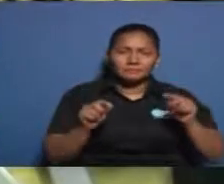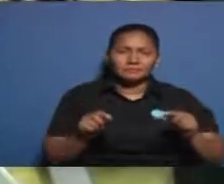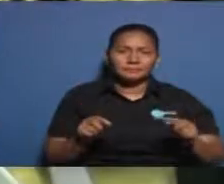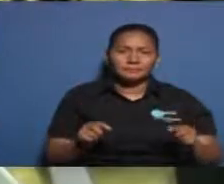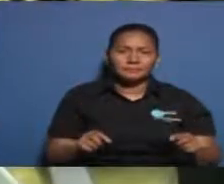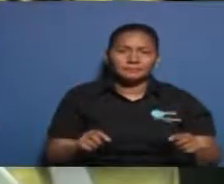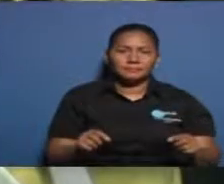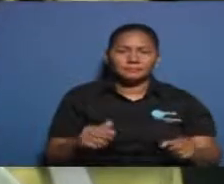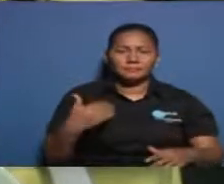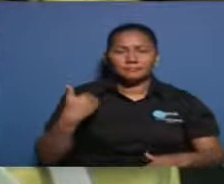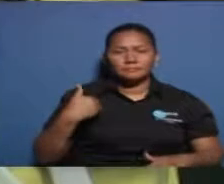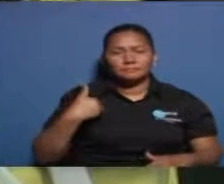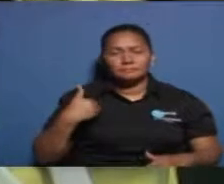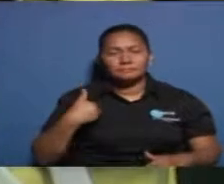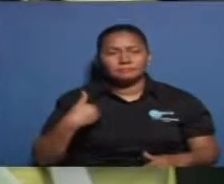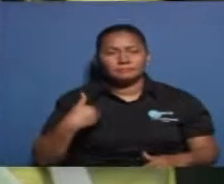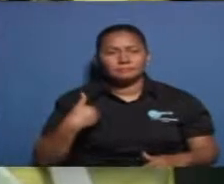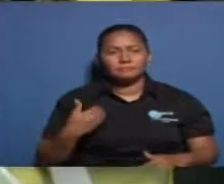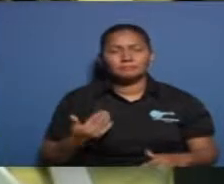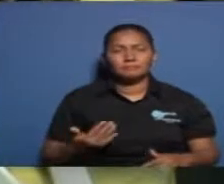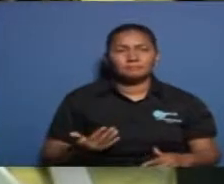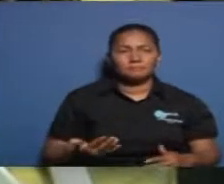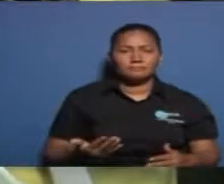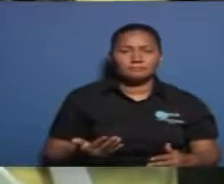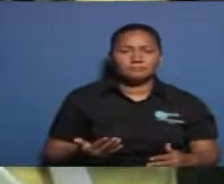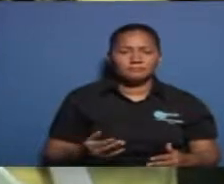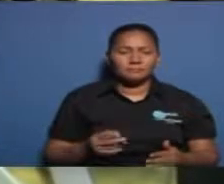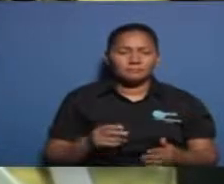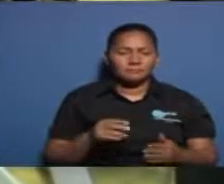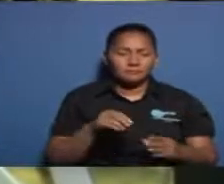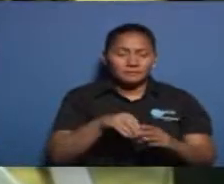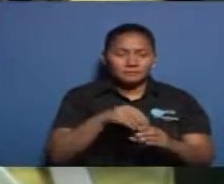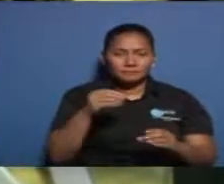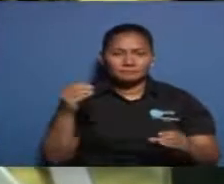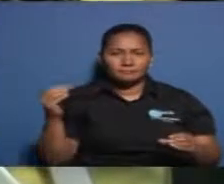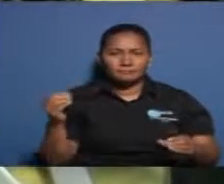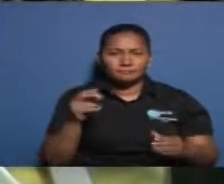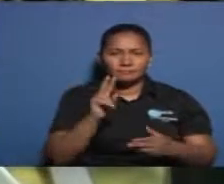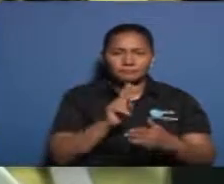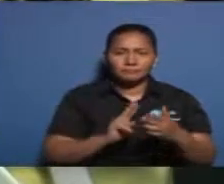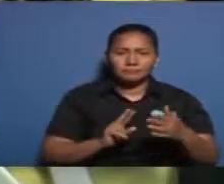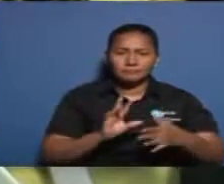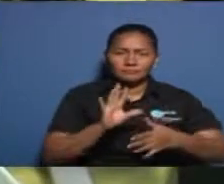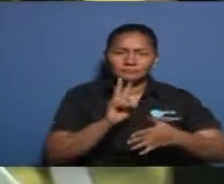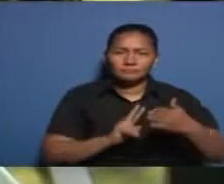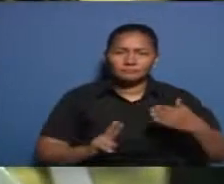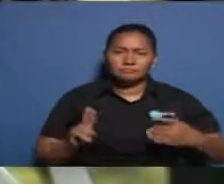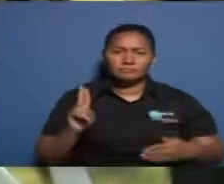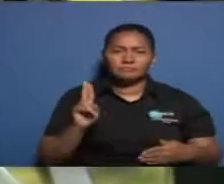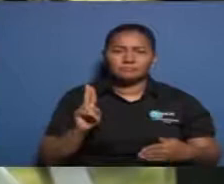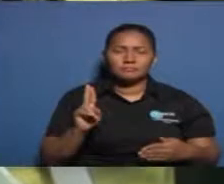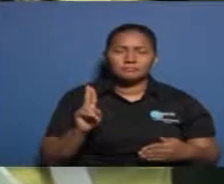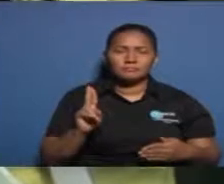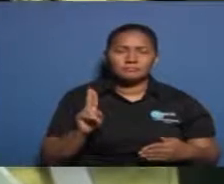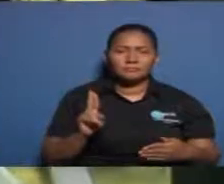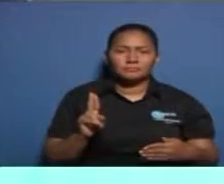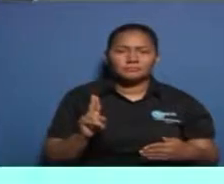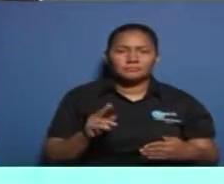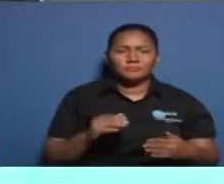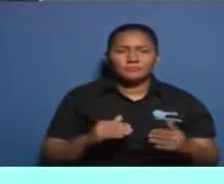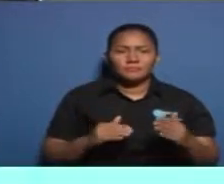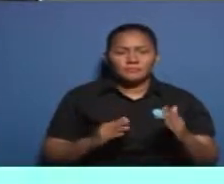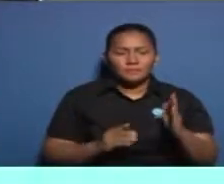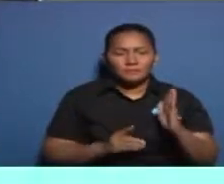ya dijimos que tenemos 63 por ciento de mujeres que son egresados en la universidad tenemos entonces que seguir escalando nuevas metas como por